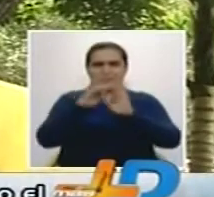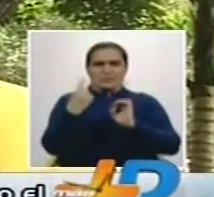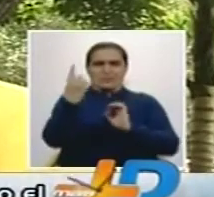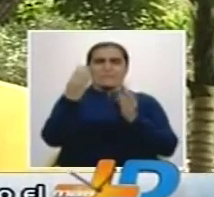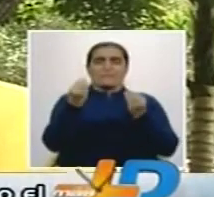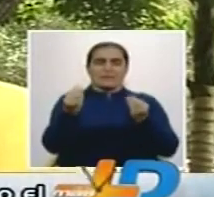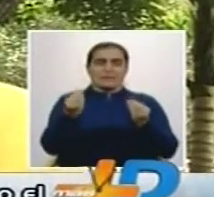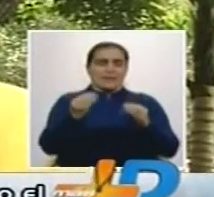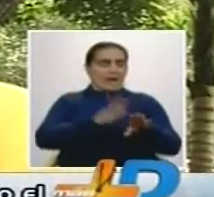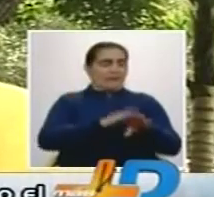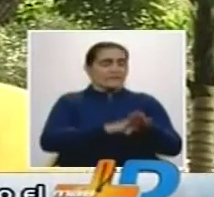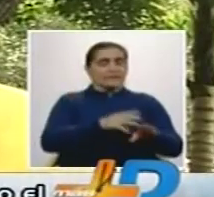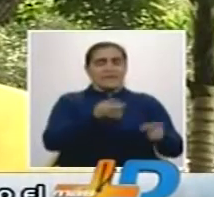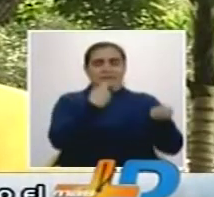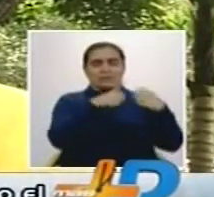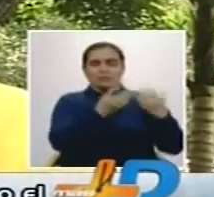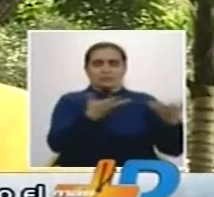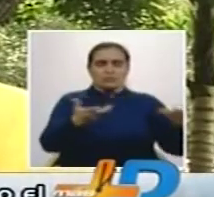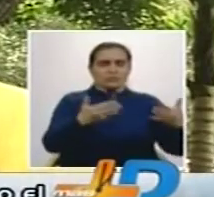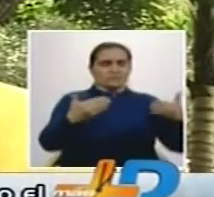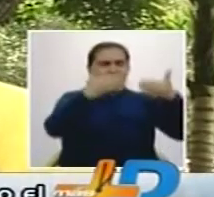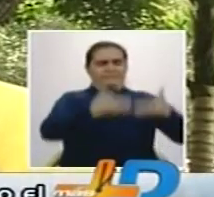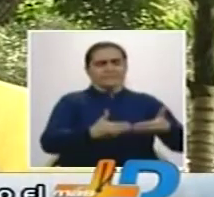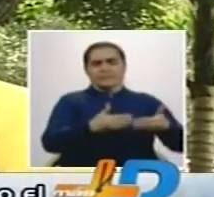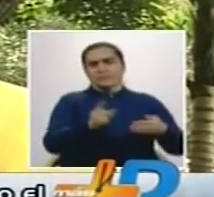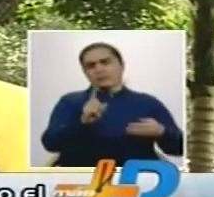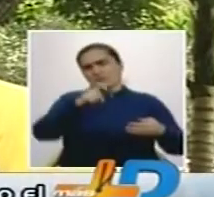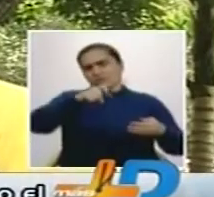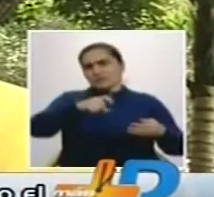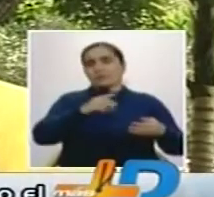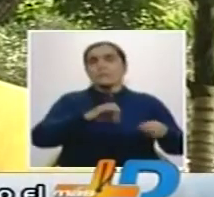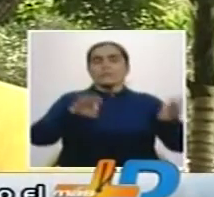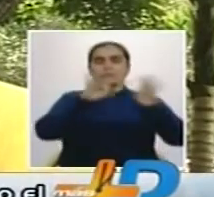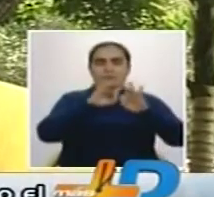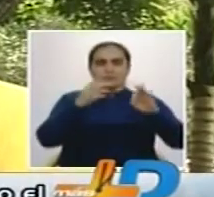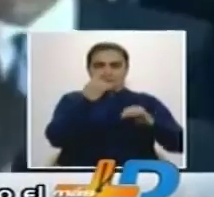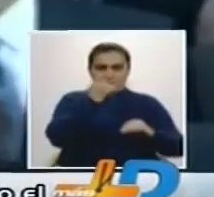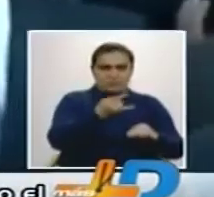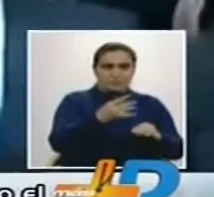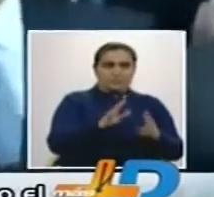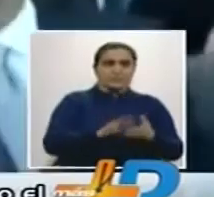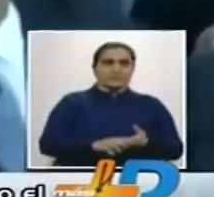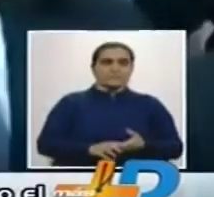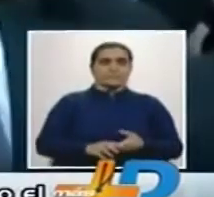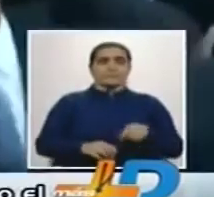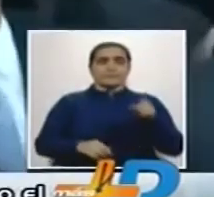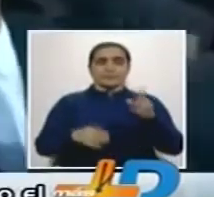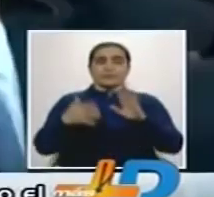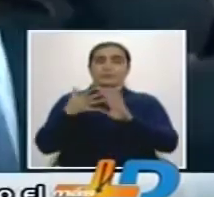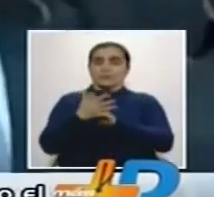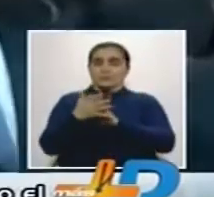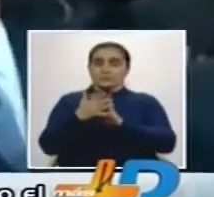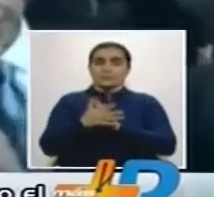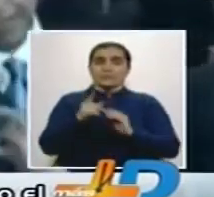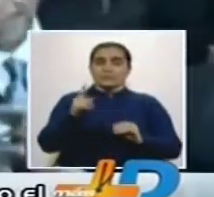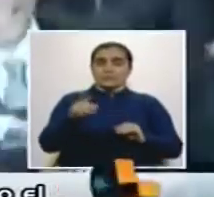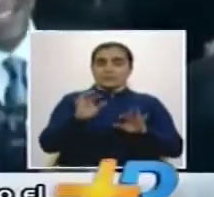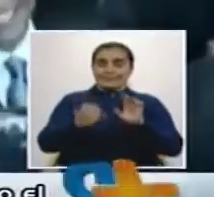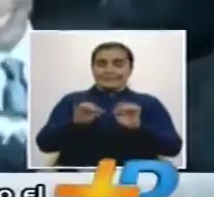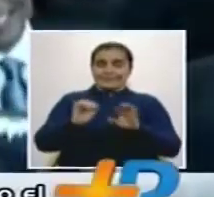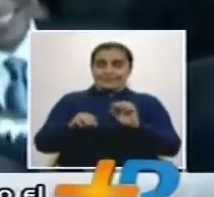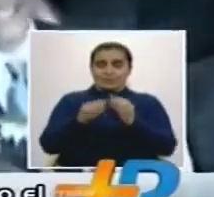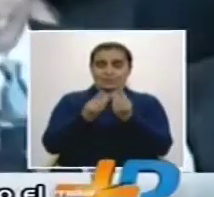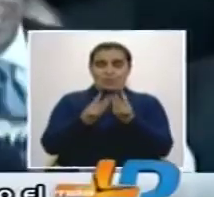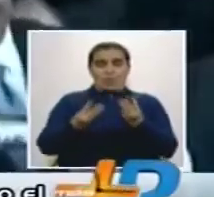no solamente inhumano, sino que también pierde, digamos, como el interés y el impacto. Un gesto que fue reconocido por el propio secretario de la